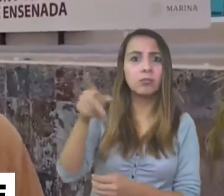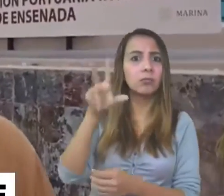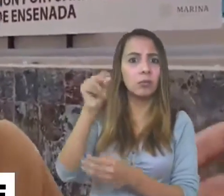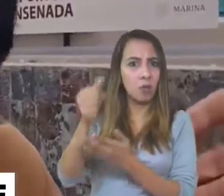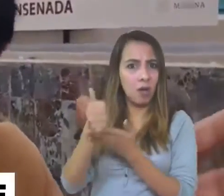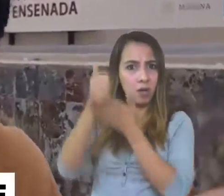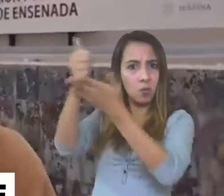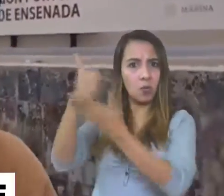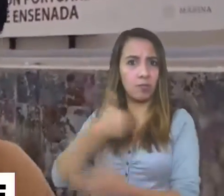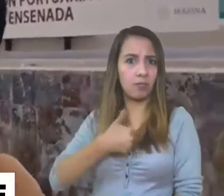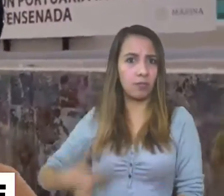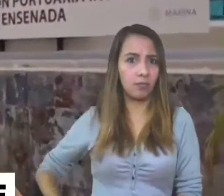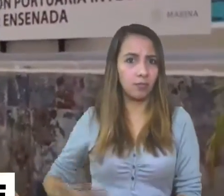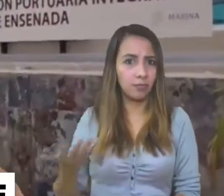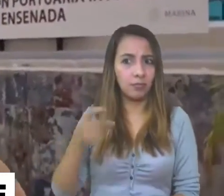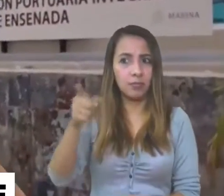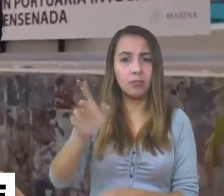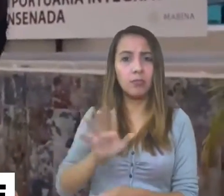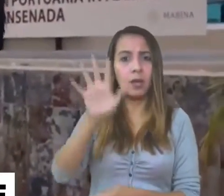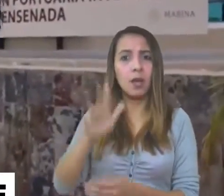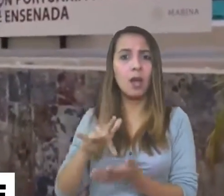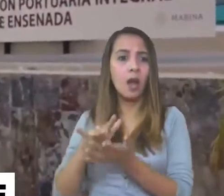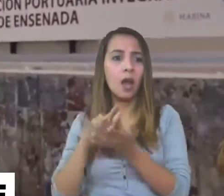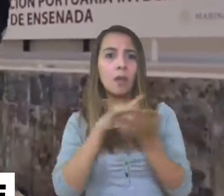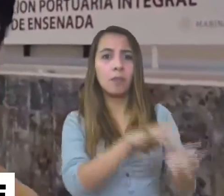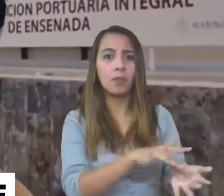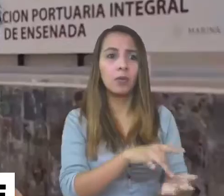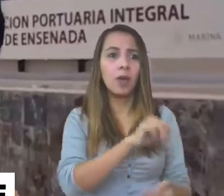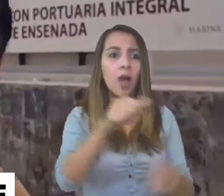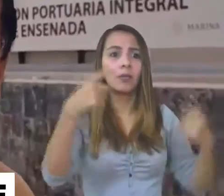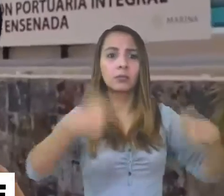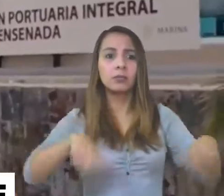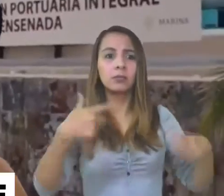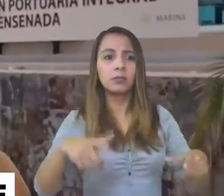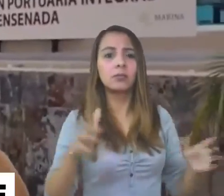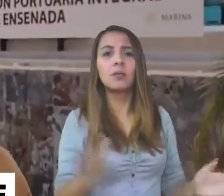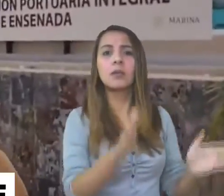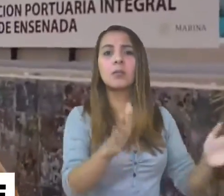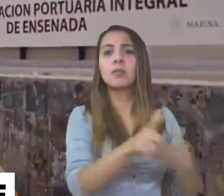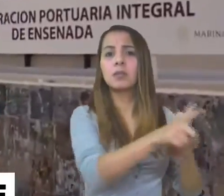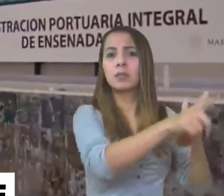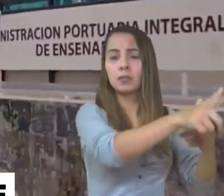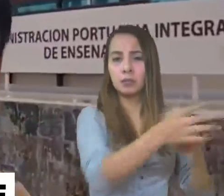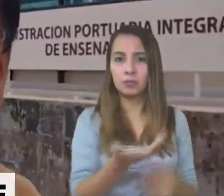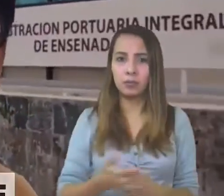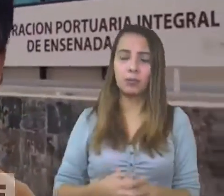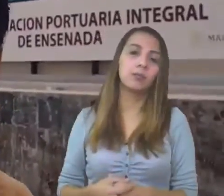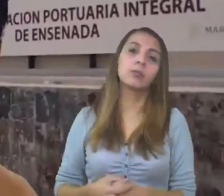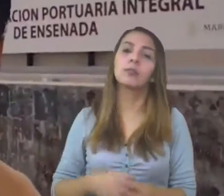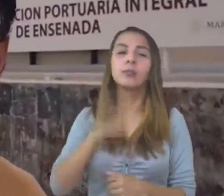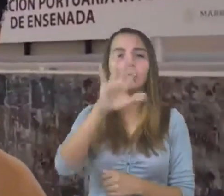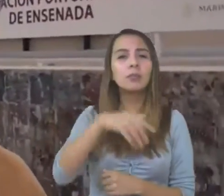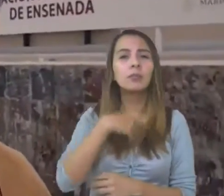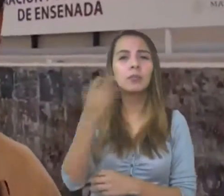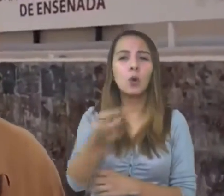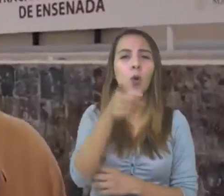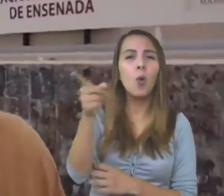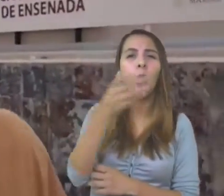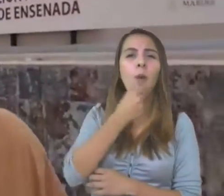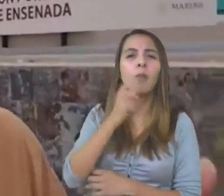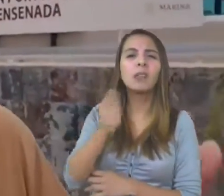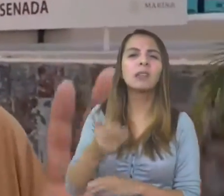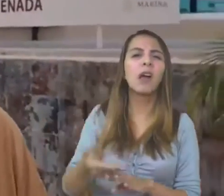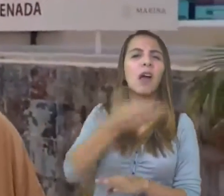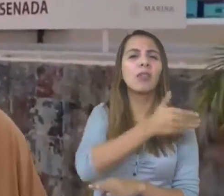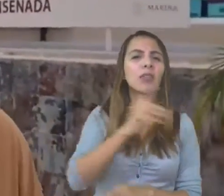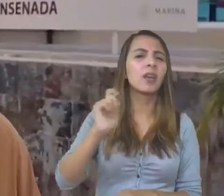entonces está apoyando a los que están ricos, que se sigan haciendo ricos. Oye, la pregunta, ¿qué se dedicaba antes de estar en este puesto? ¿Sí sabrá de...?